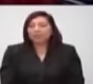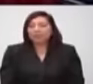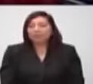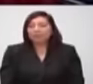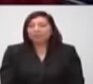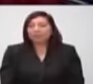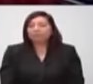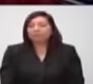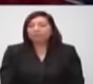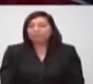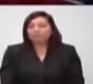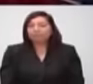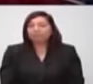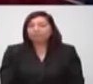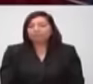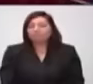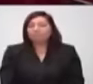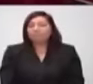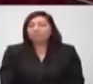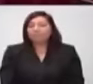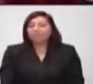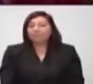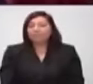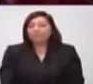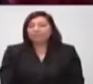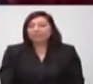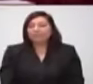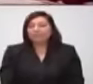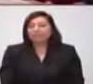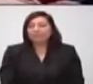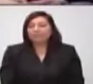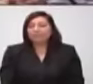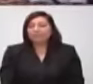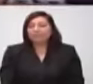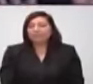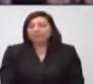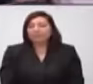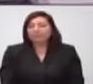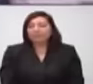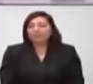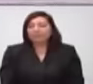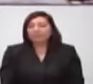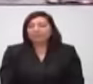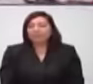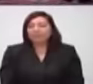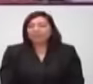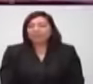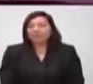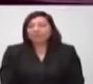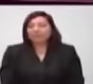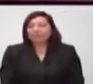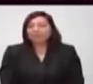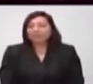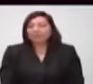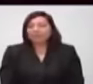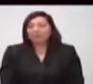Eso es todo. Bien, gracias. Pasamos a la siguiente intervención, que es los consorcios Ruta Lima.